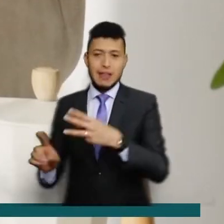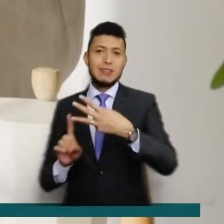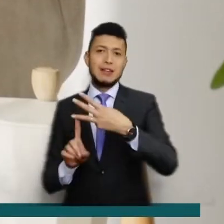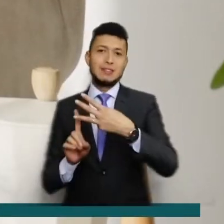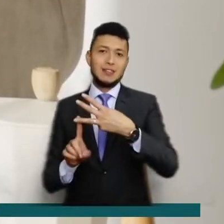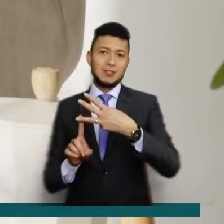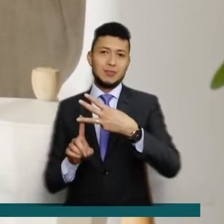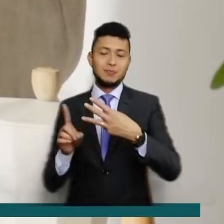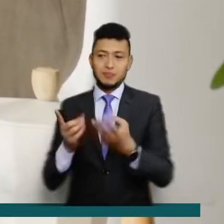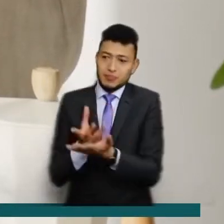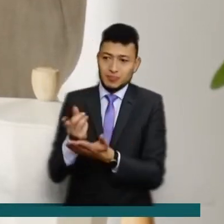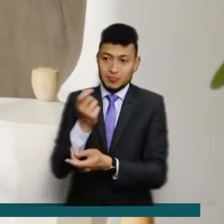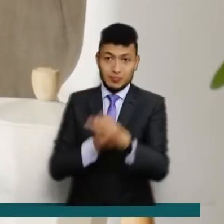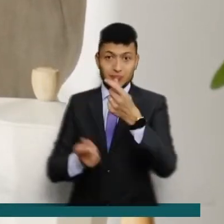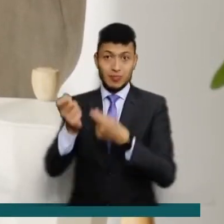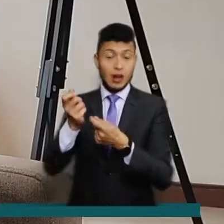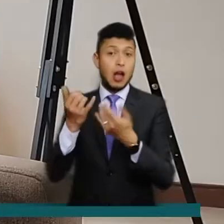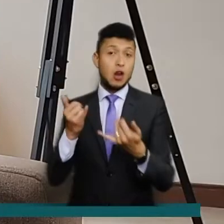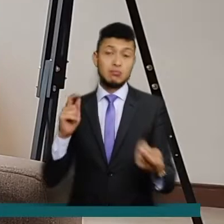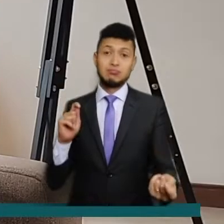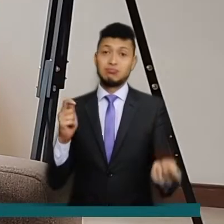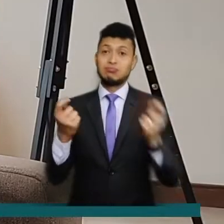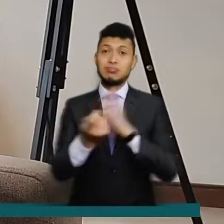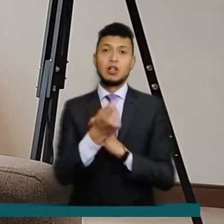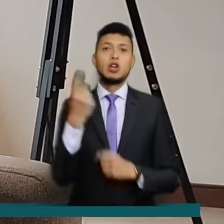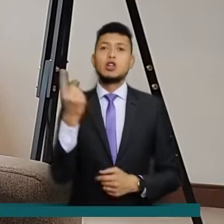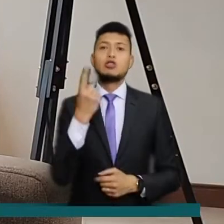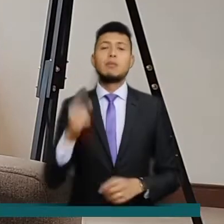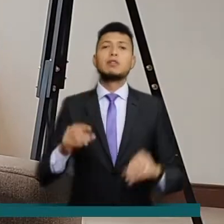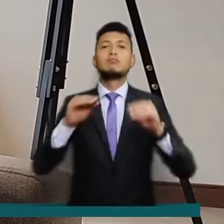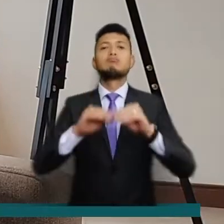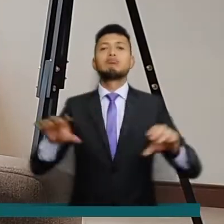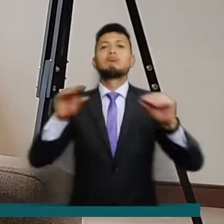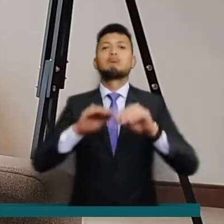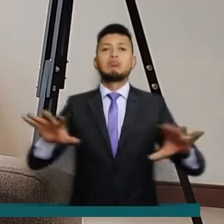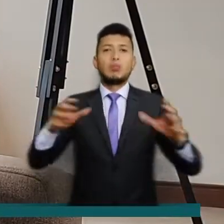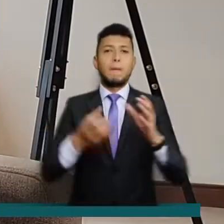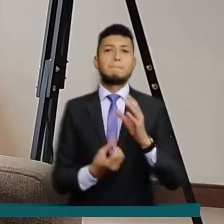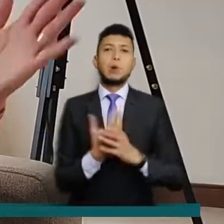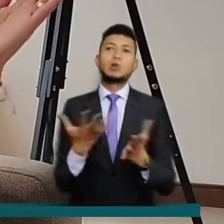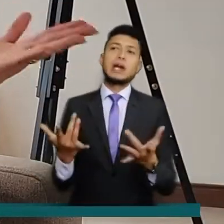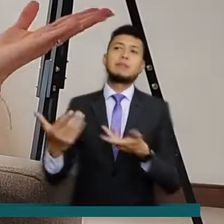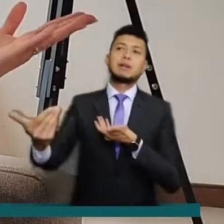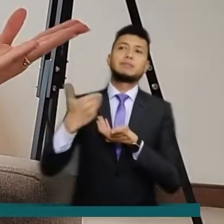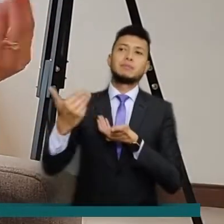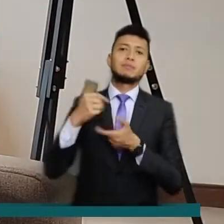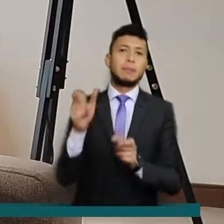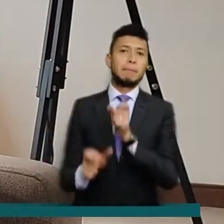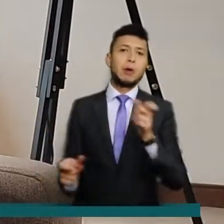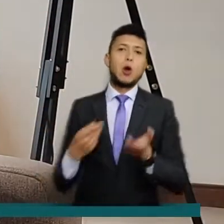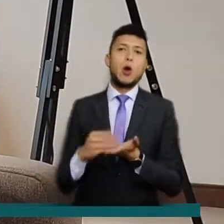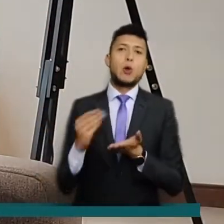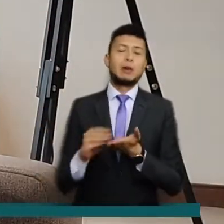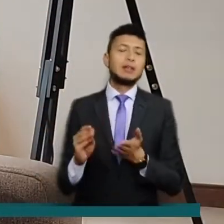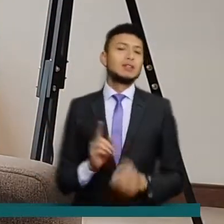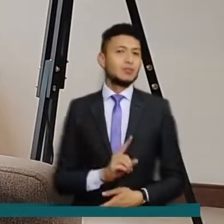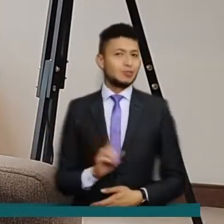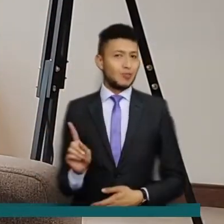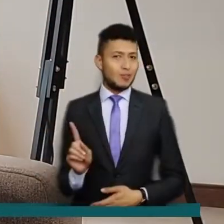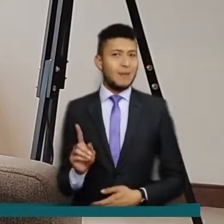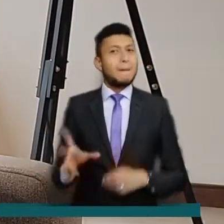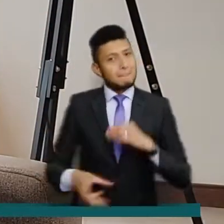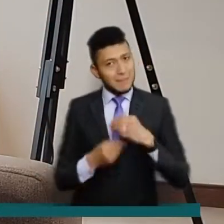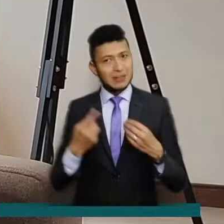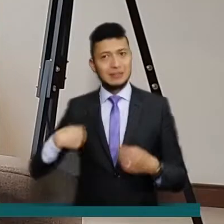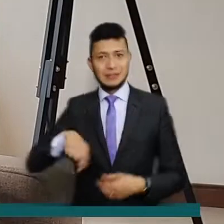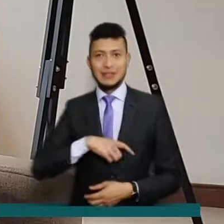al tercer tip, porque el marketing ha cambiado un montón y ya no se trata solamente de publicar el producto y esperar a que la gente venga y nos compre,